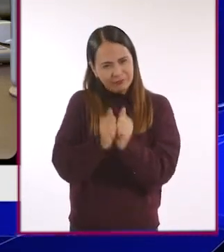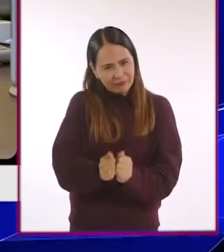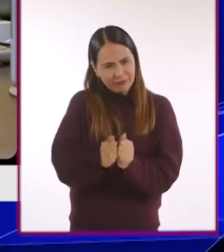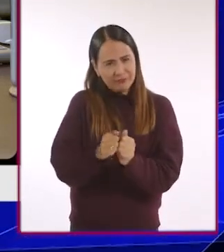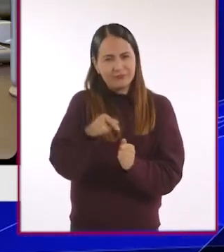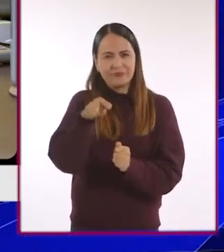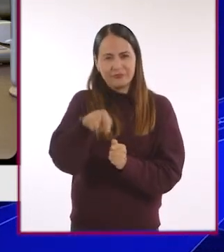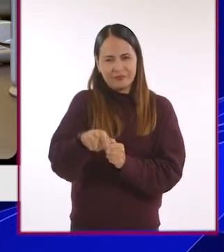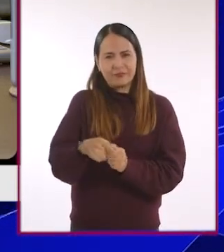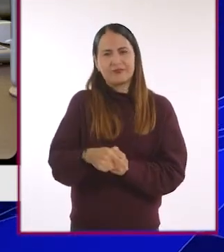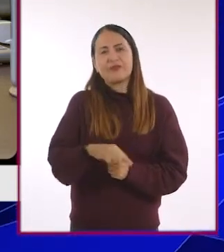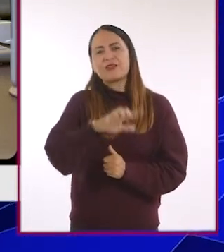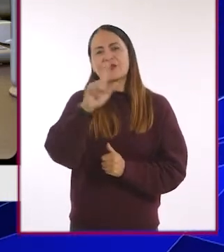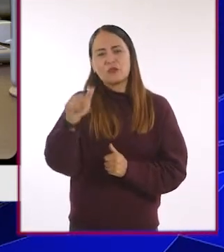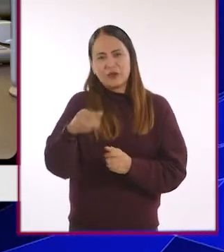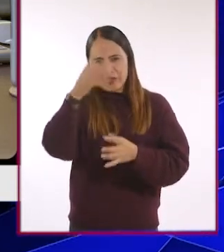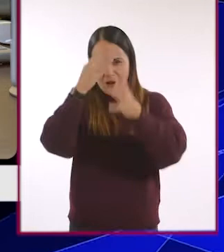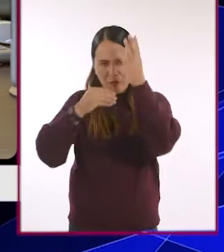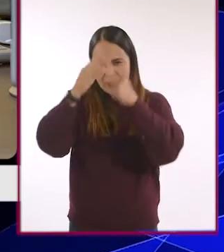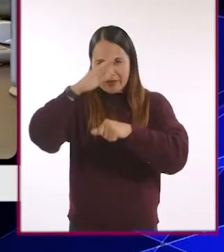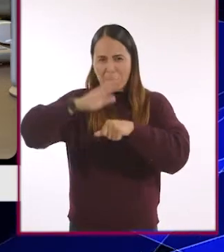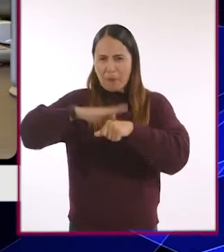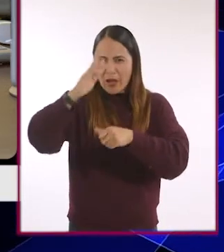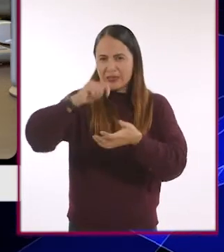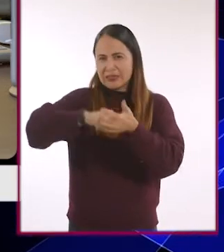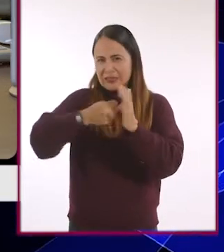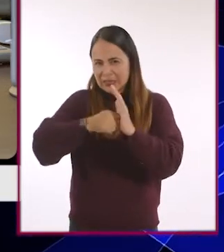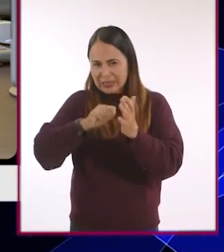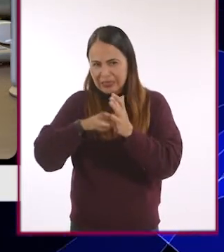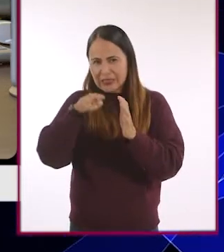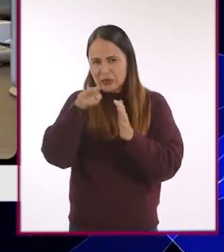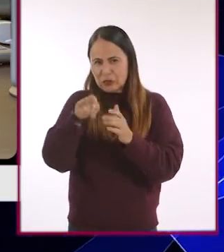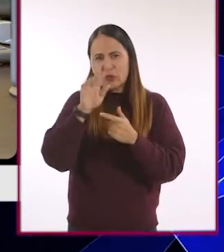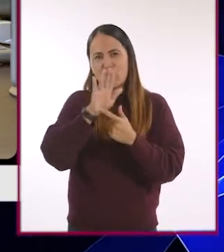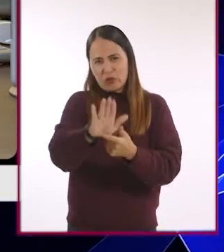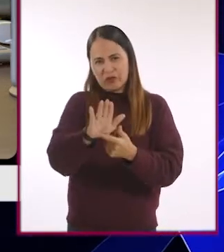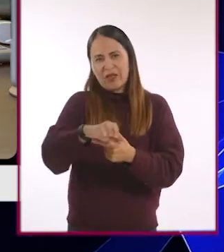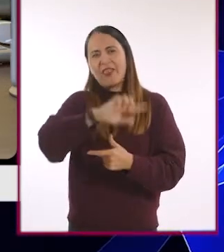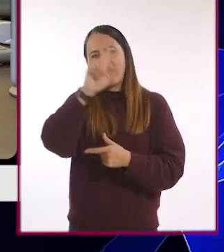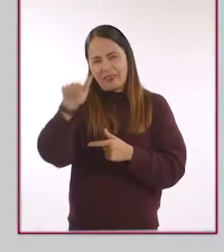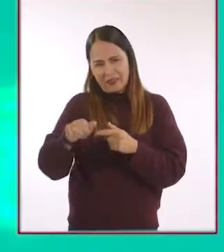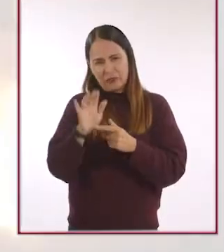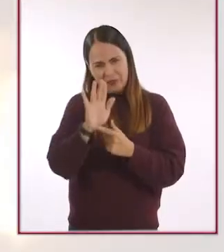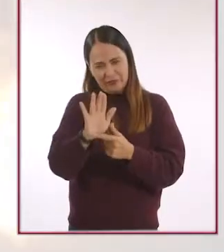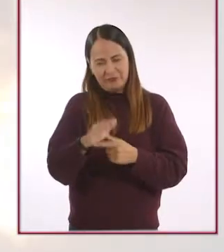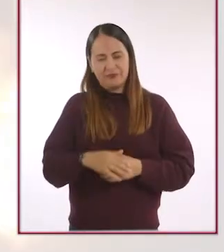favor, para seguir aprendiendo mucho más de las técnicas que nos vas a compartir, pero después de esto.